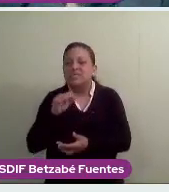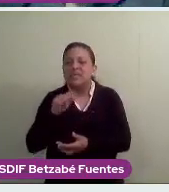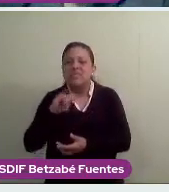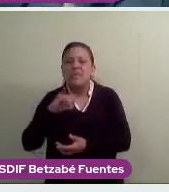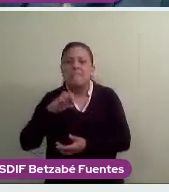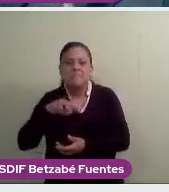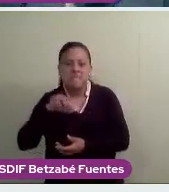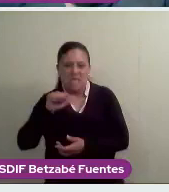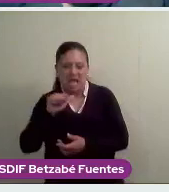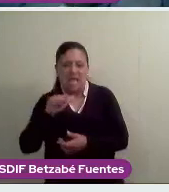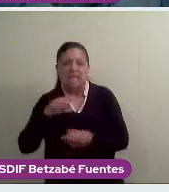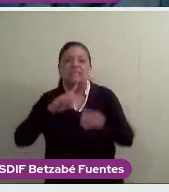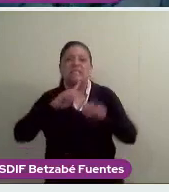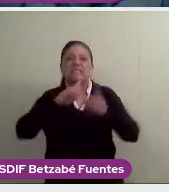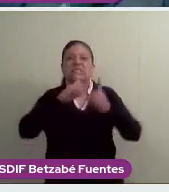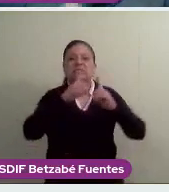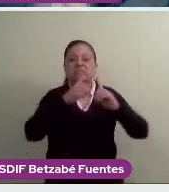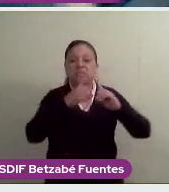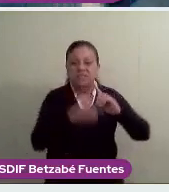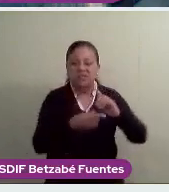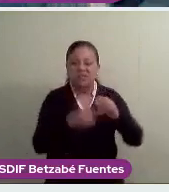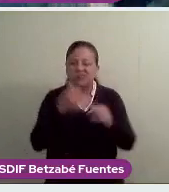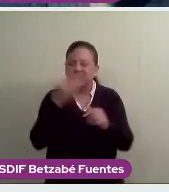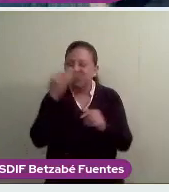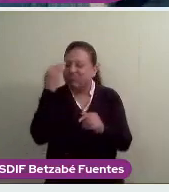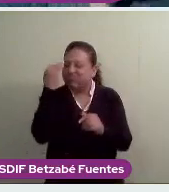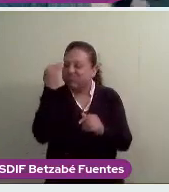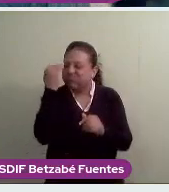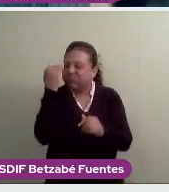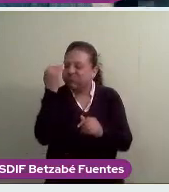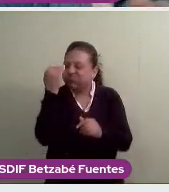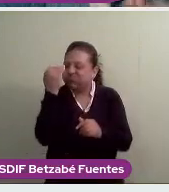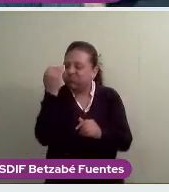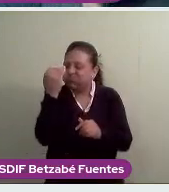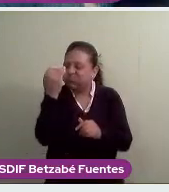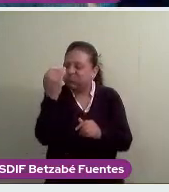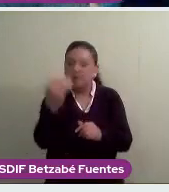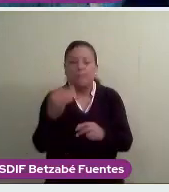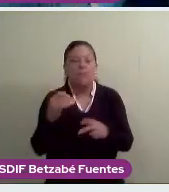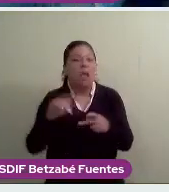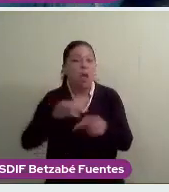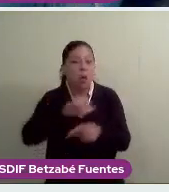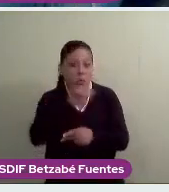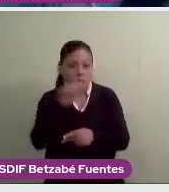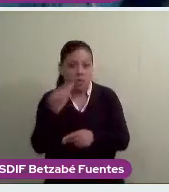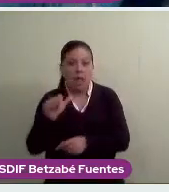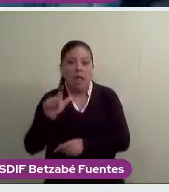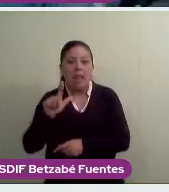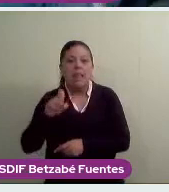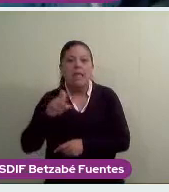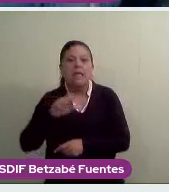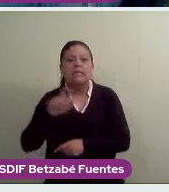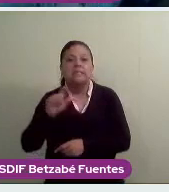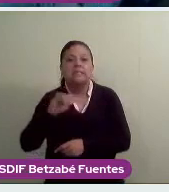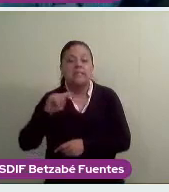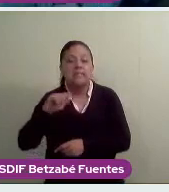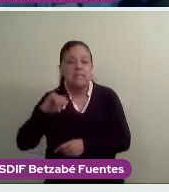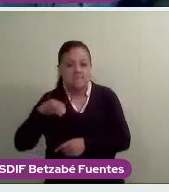una depresión crónica. En cambio, la alexitimia es esta parte, es esta incapacidad